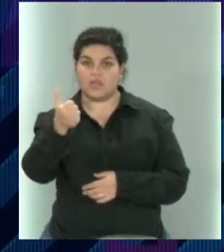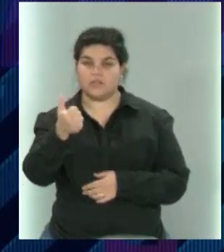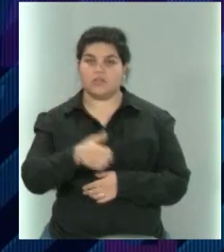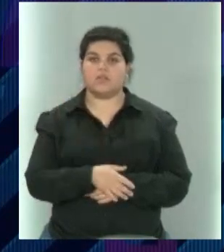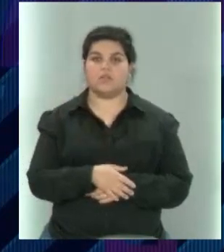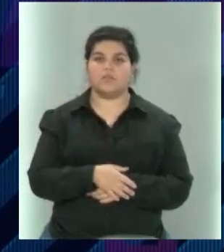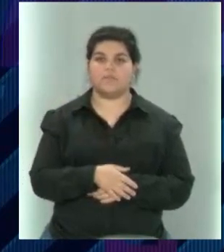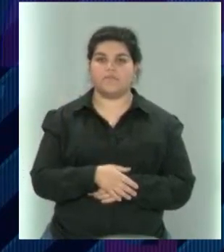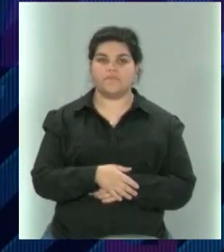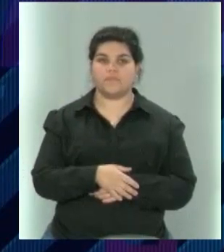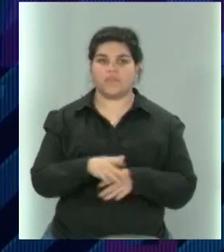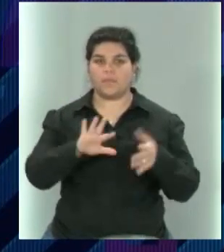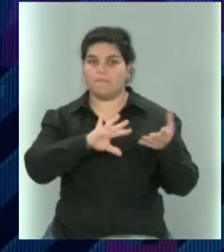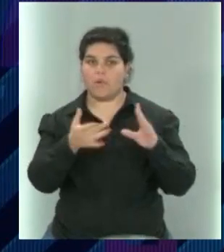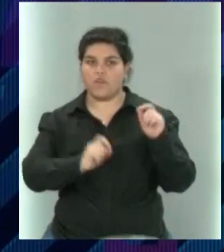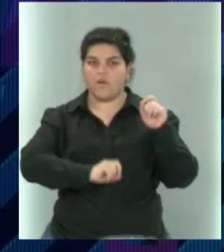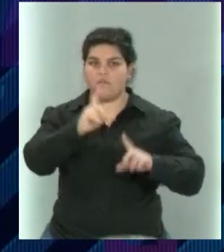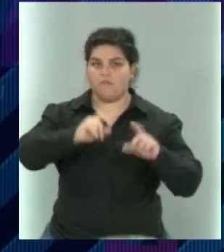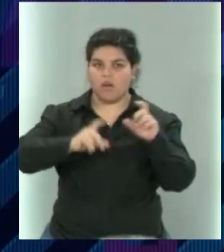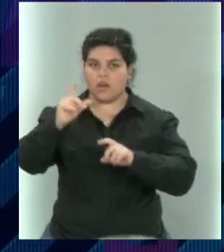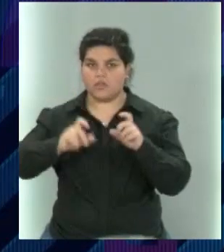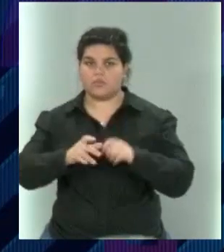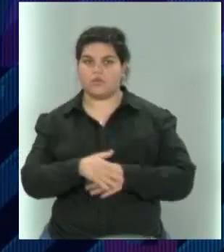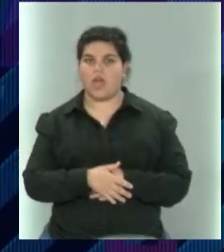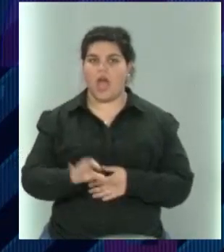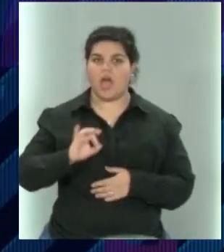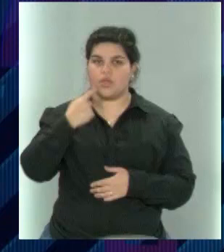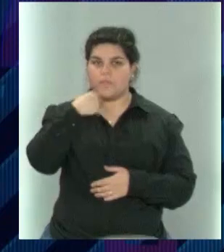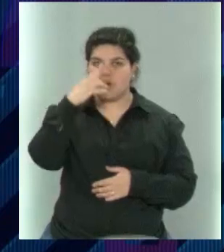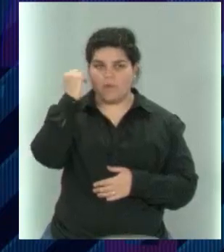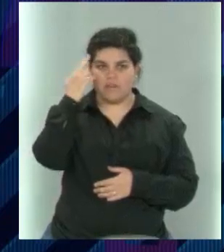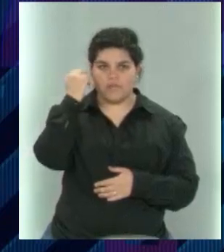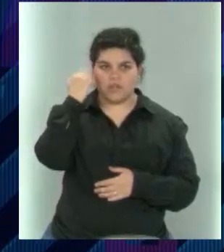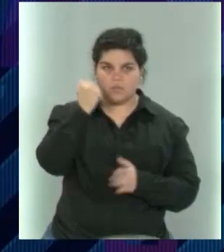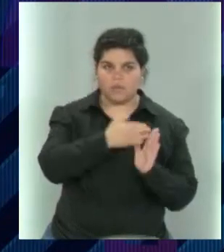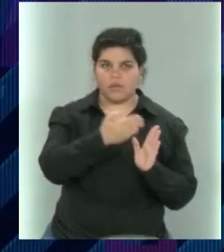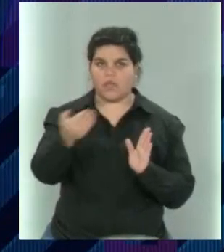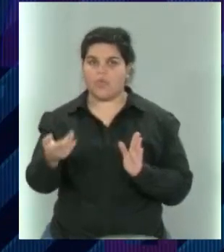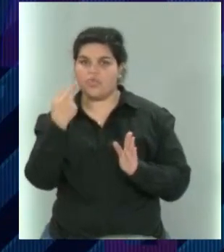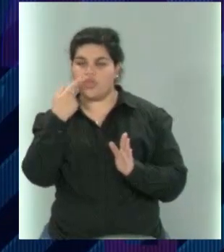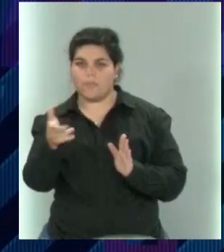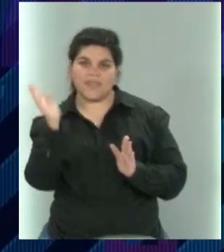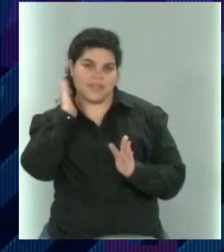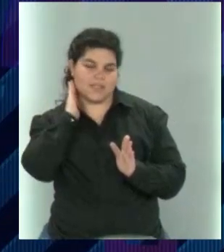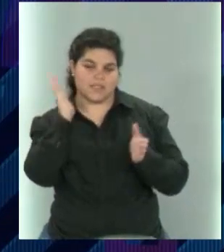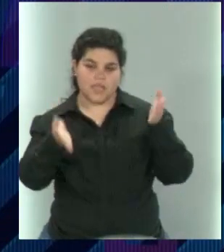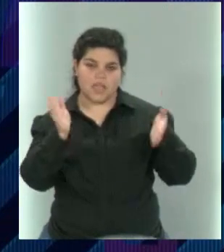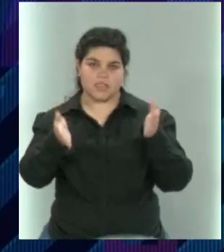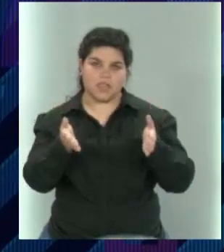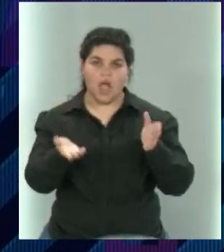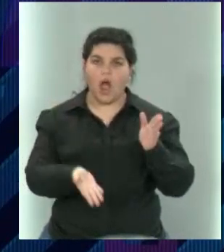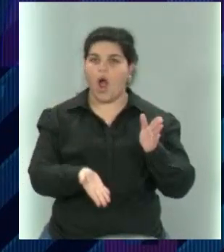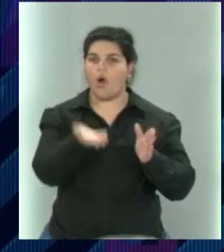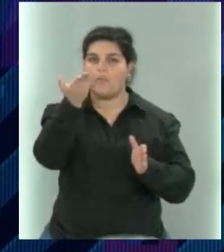la variación real del salario docente entre el año 1999 y 2016 es de un